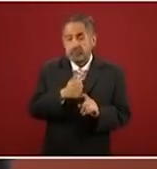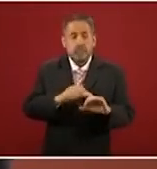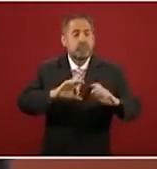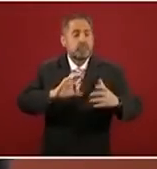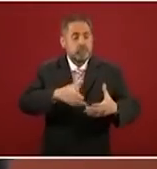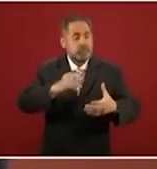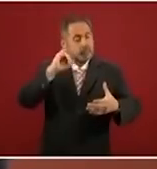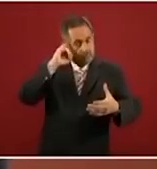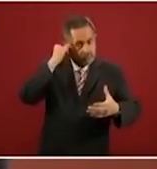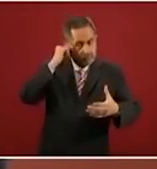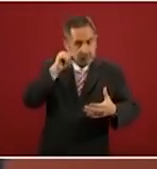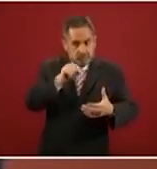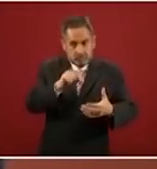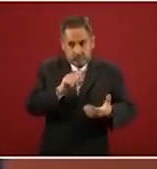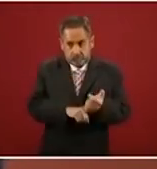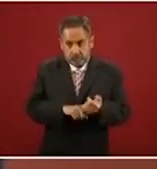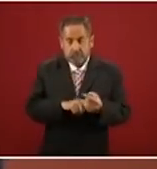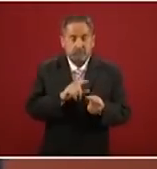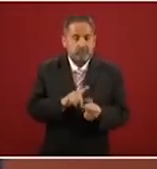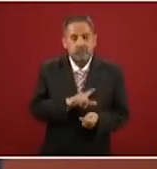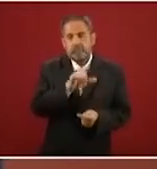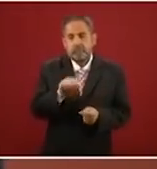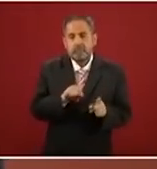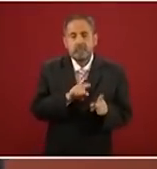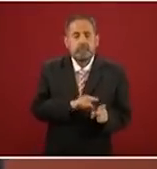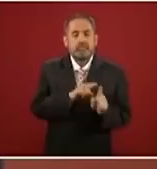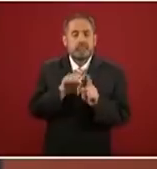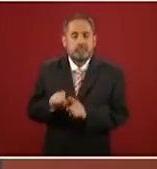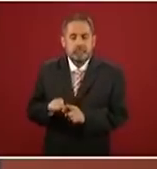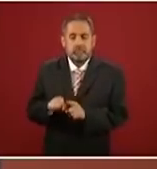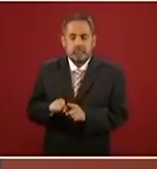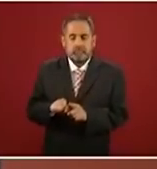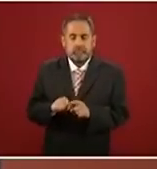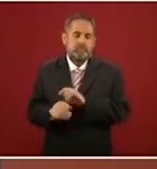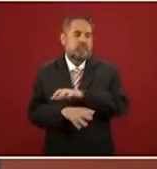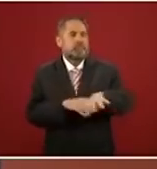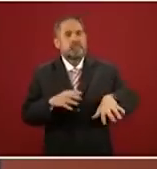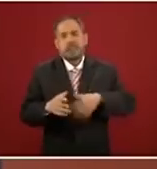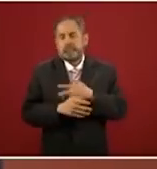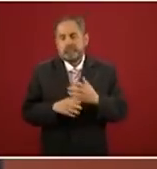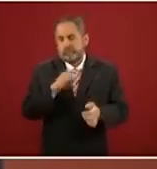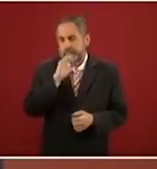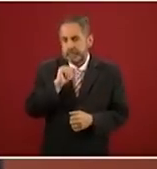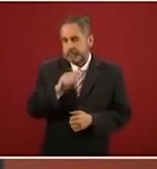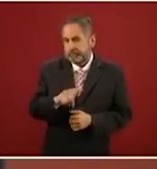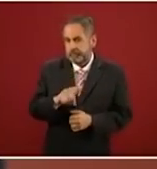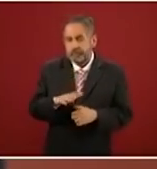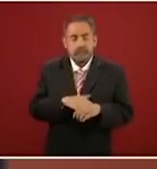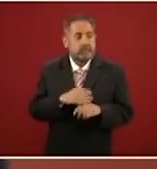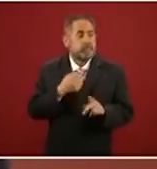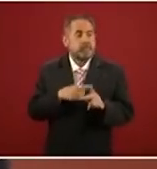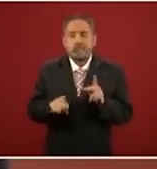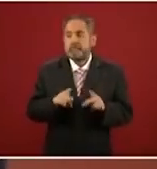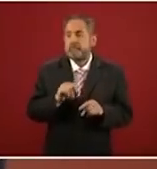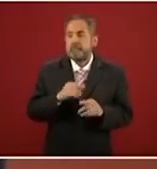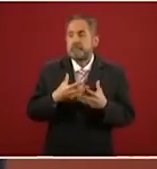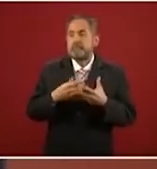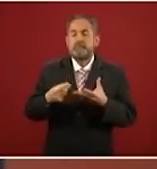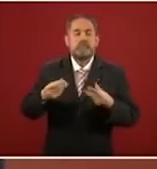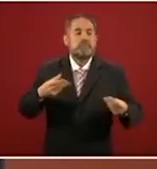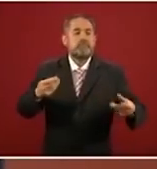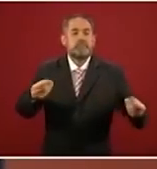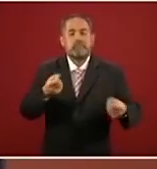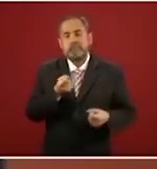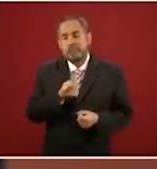indígenas y luego eso se salió de control porque empezaron a aparecer